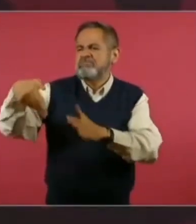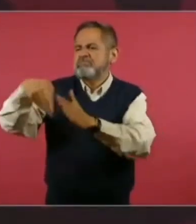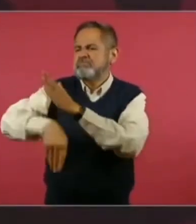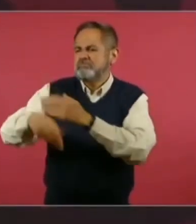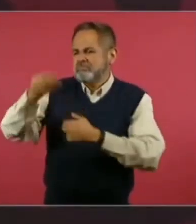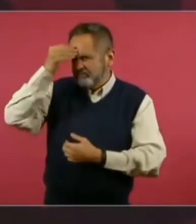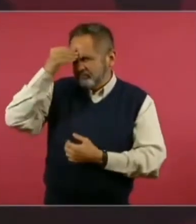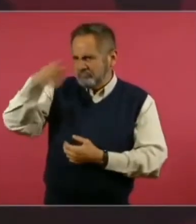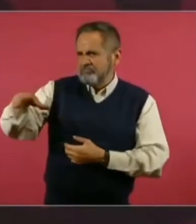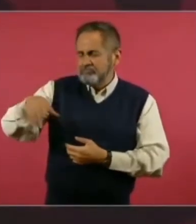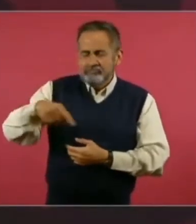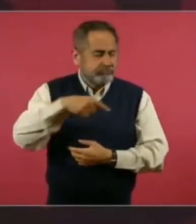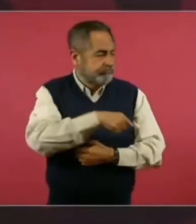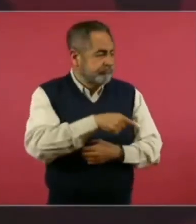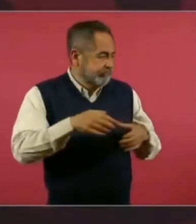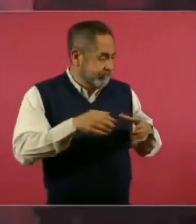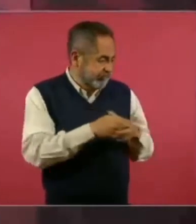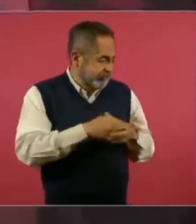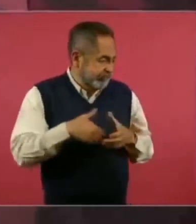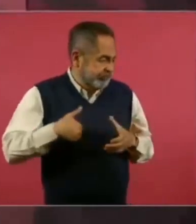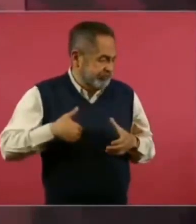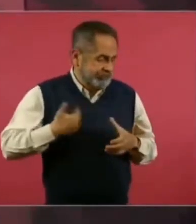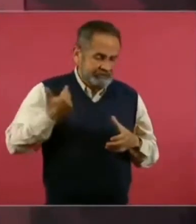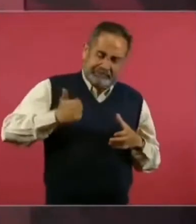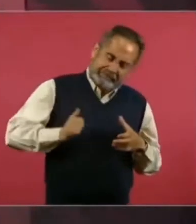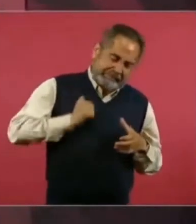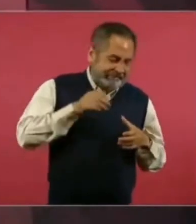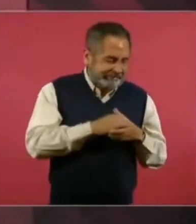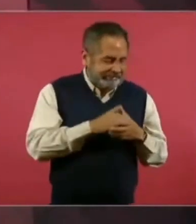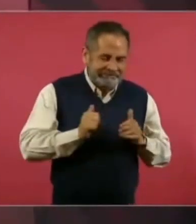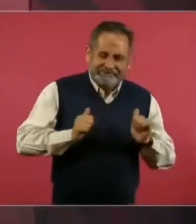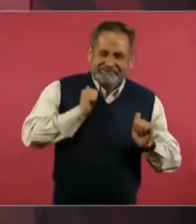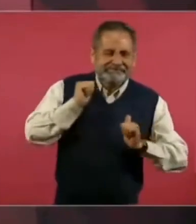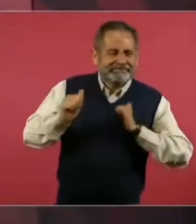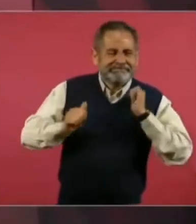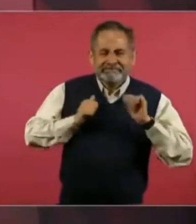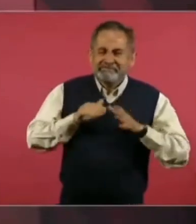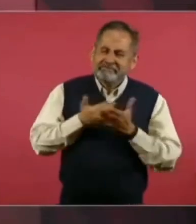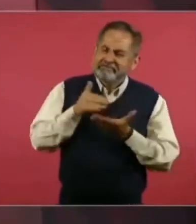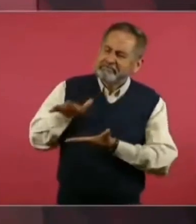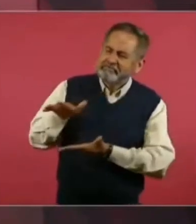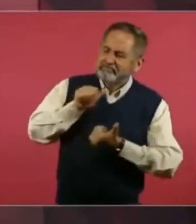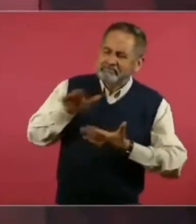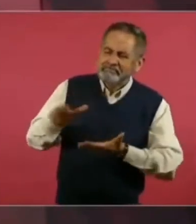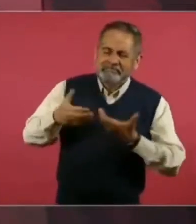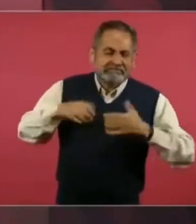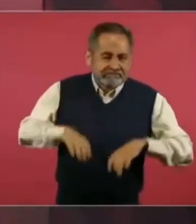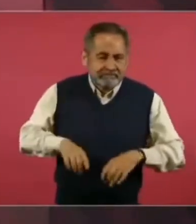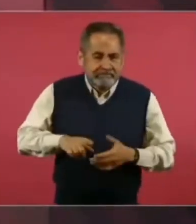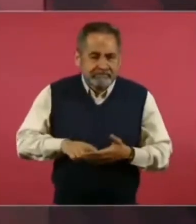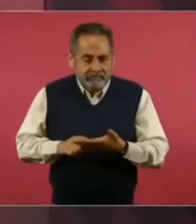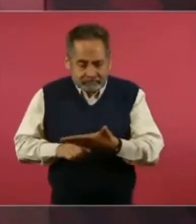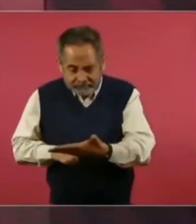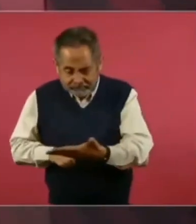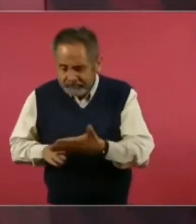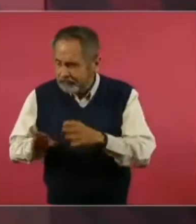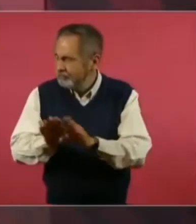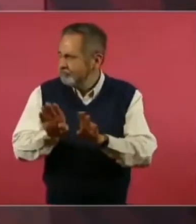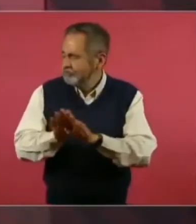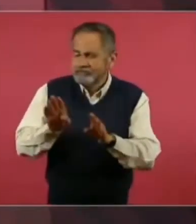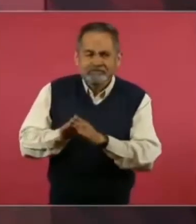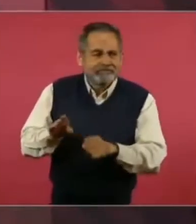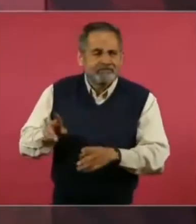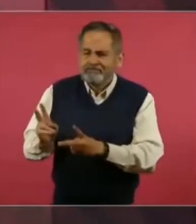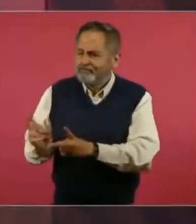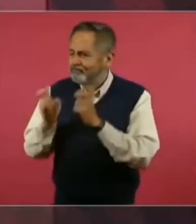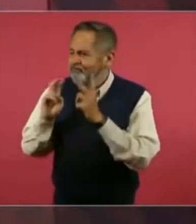y para beneficiar a una minoría, para legalizar